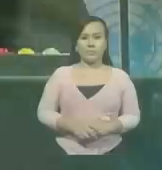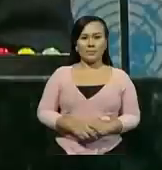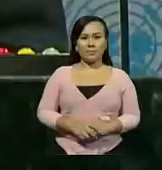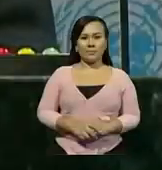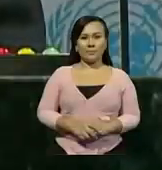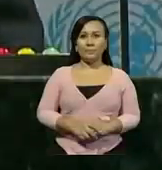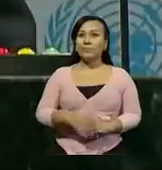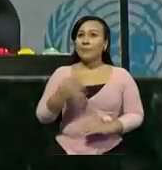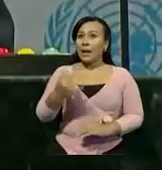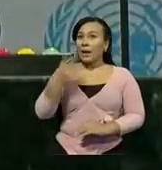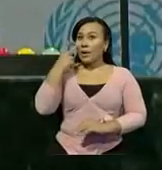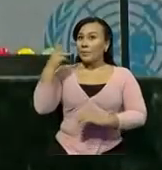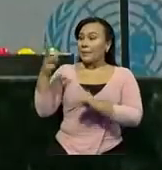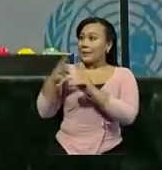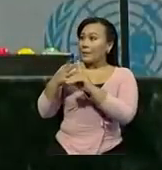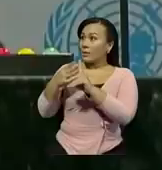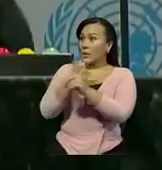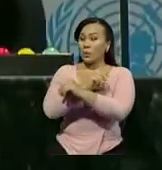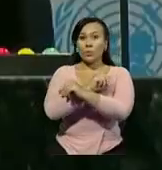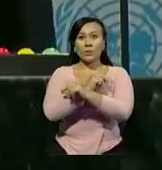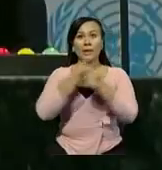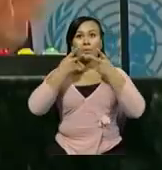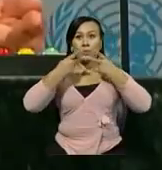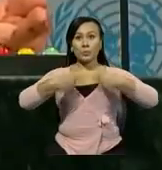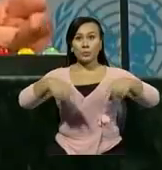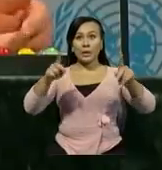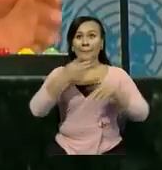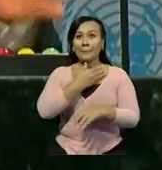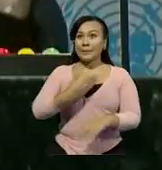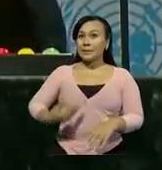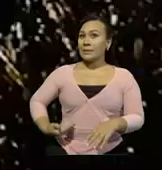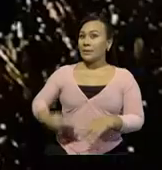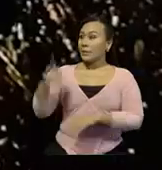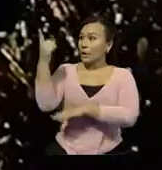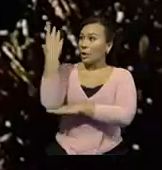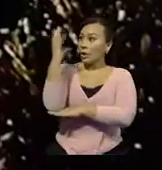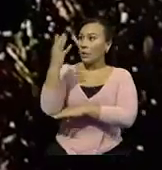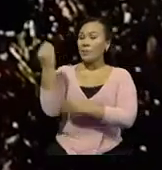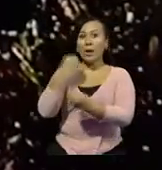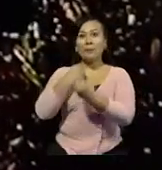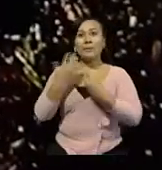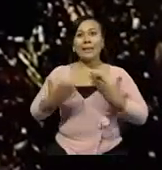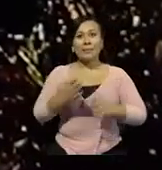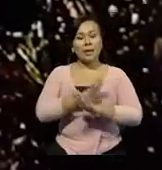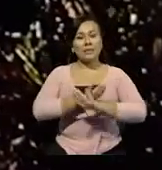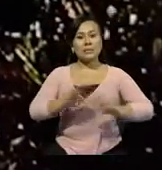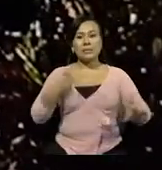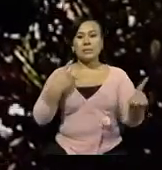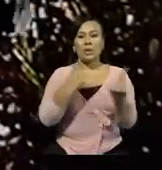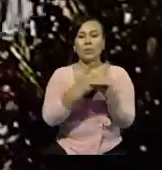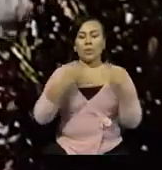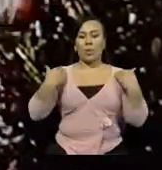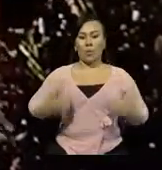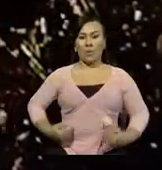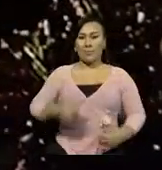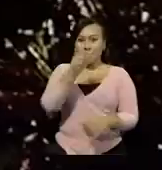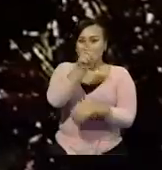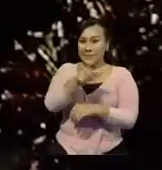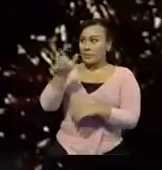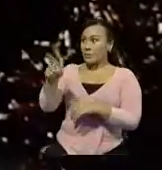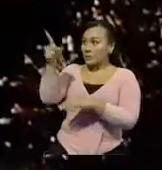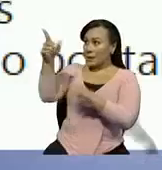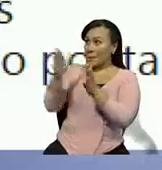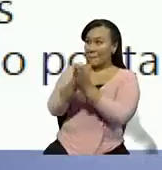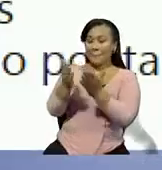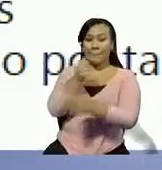a través de su cuenta de twitter el presidente colombiano juan manuel santos informó de la posible recuperación de los cuerpos del equipo periodístico del diario 'el